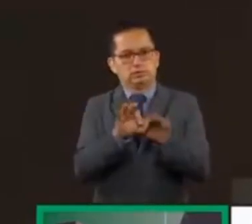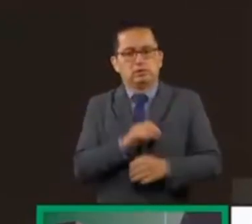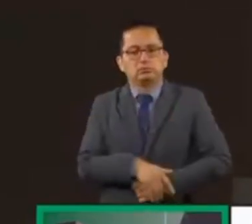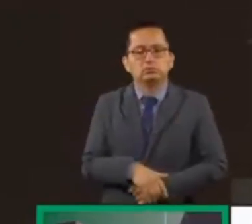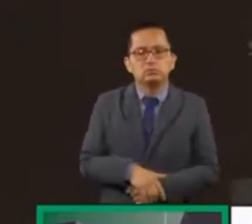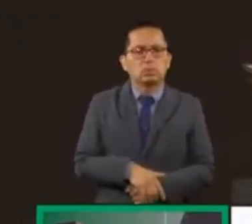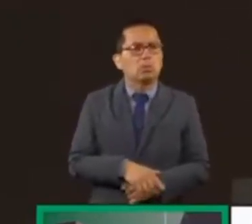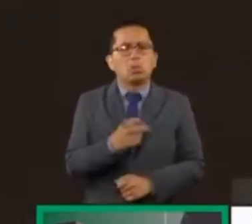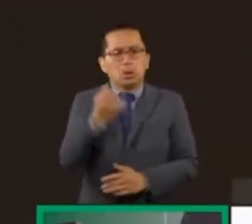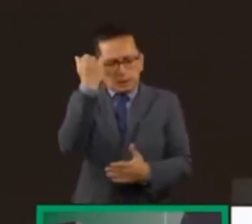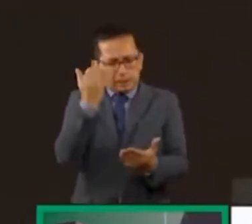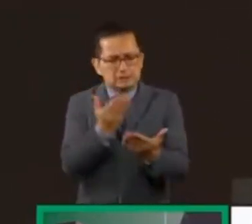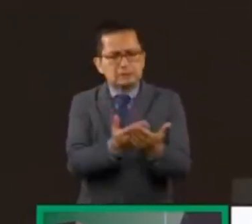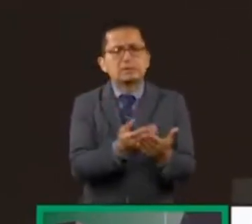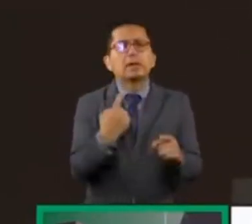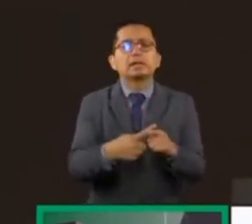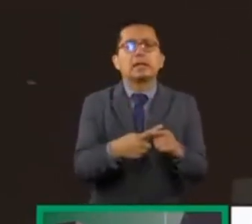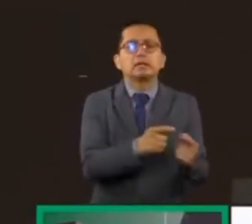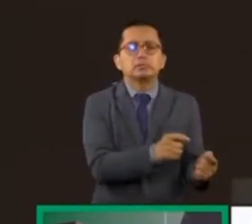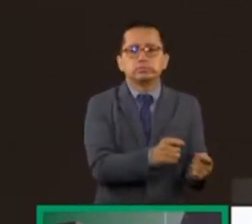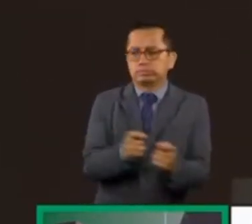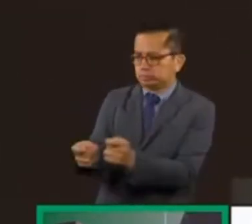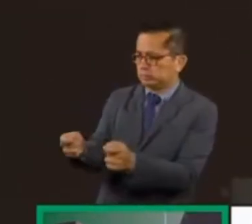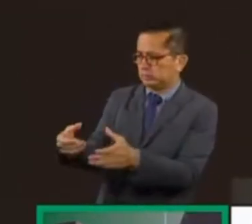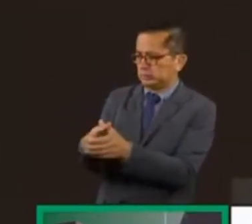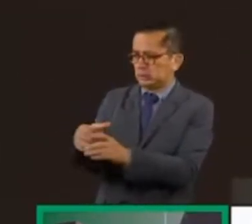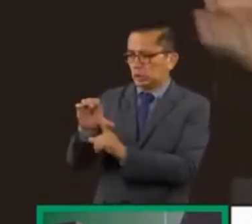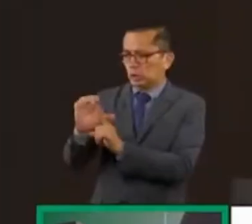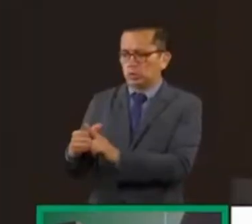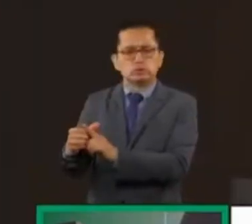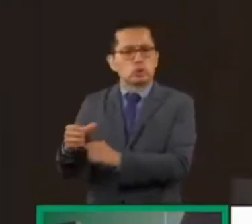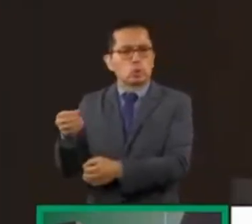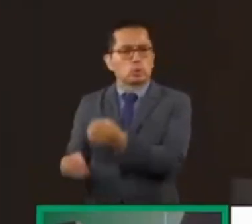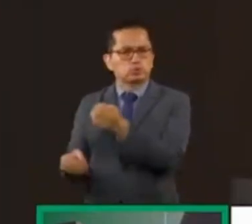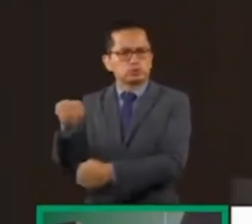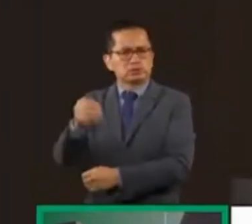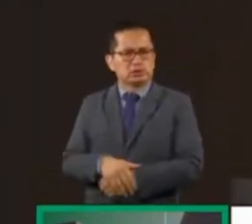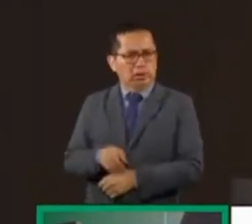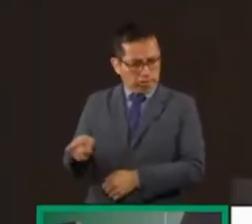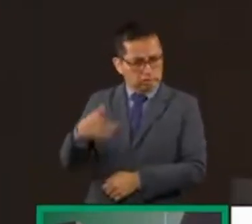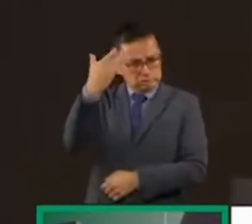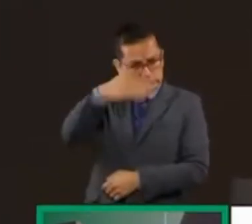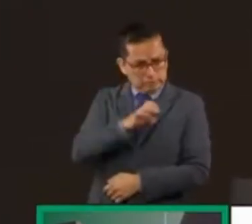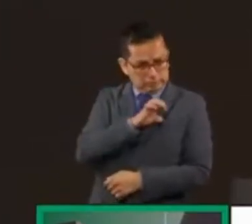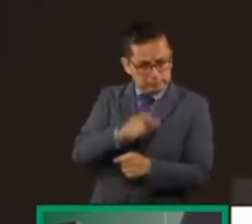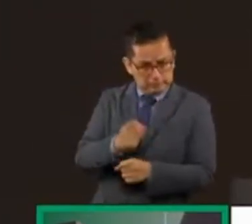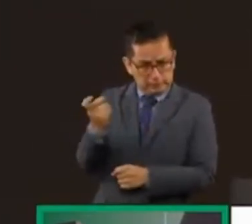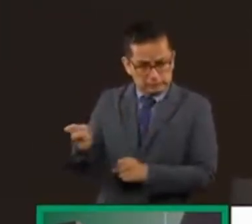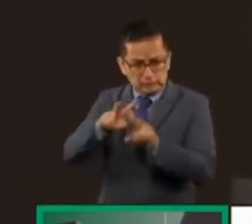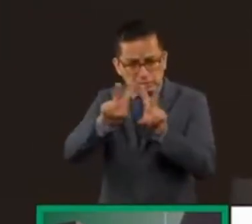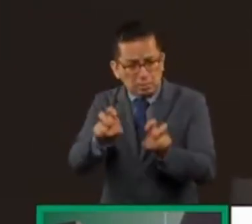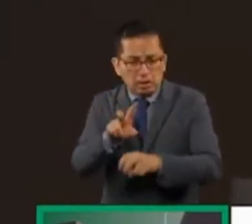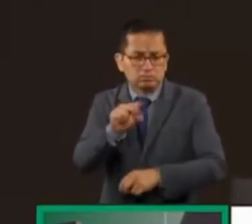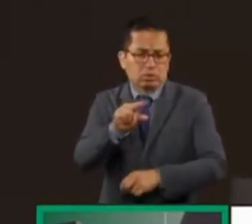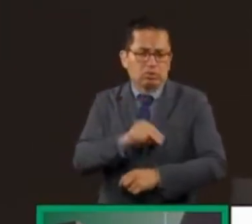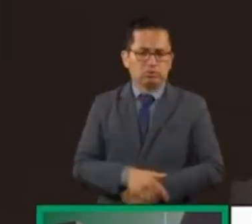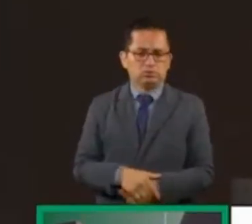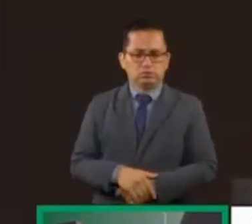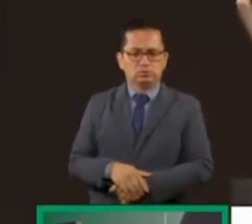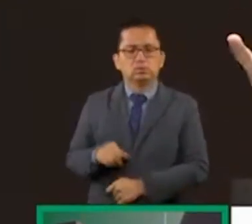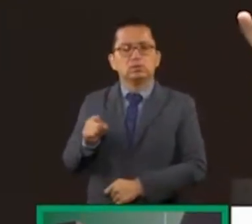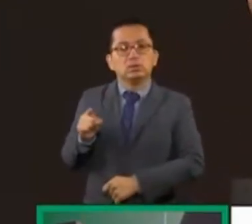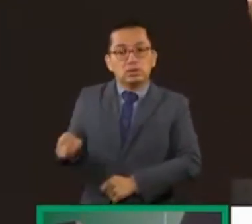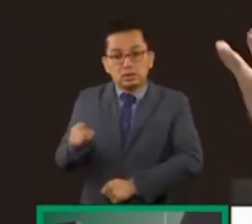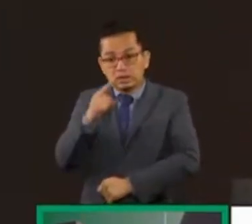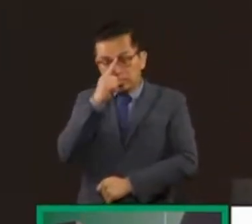la Comisión de Justicia, que no es la especializada, y que eso sí, esta comisión no quiere ni siquiera tocar el tema